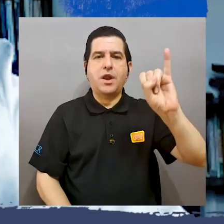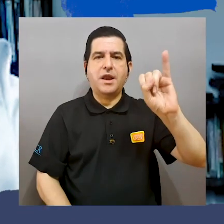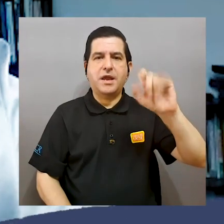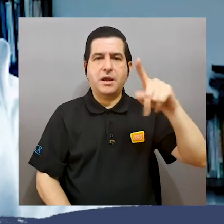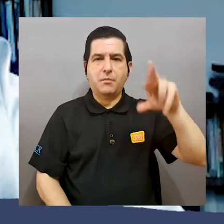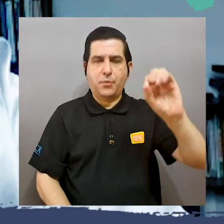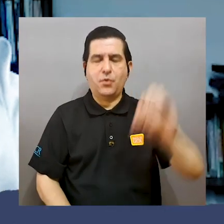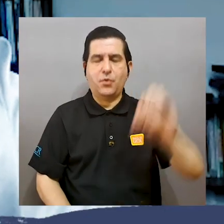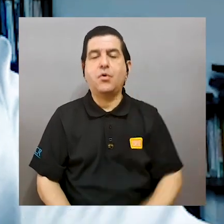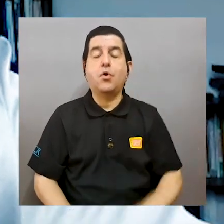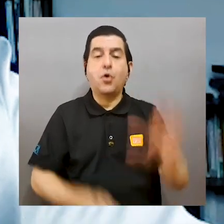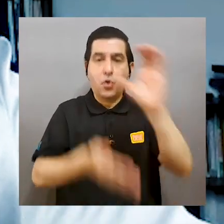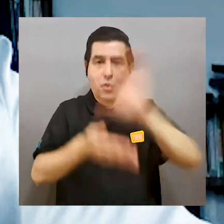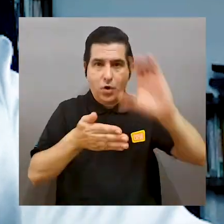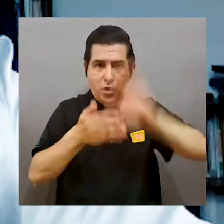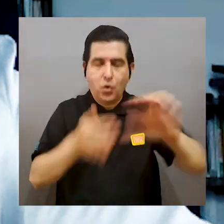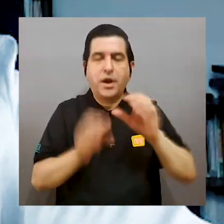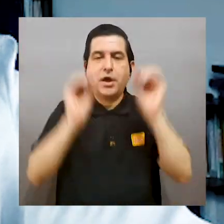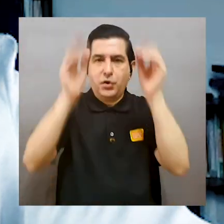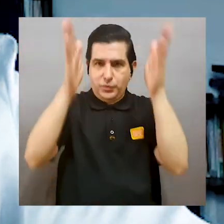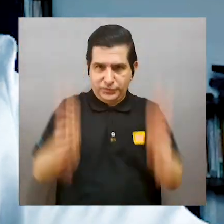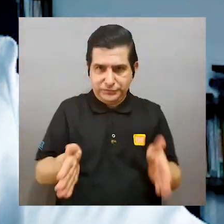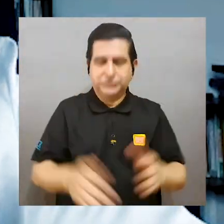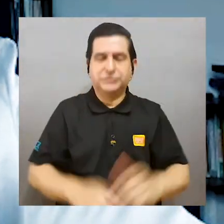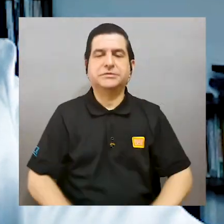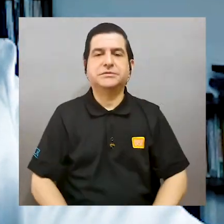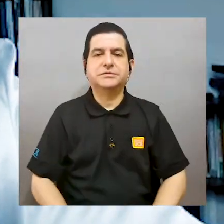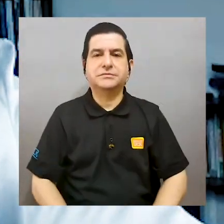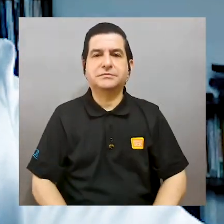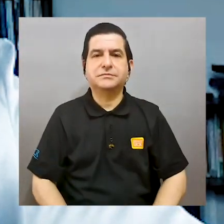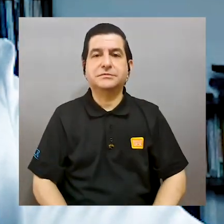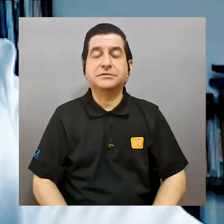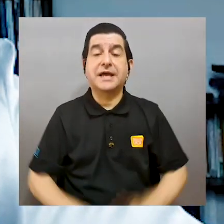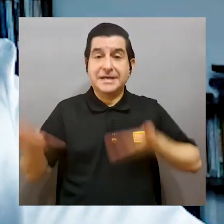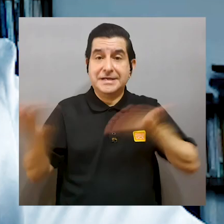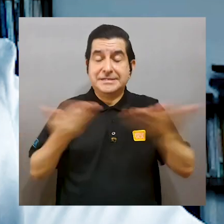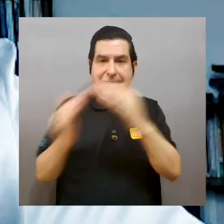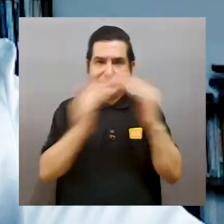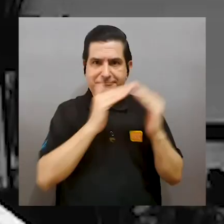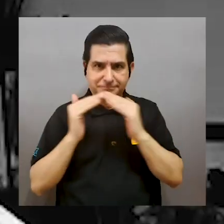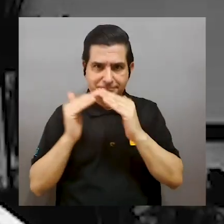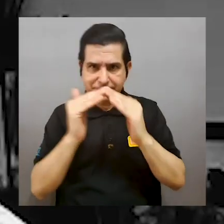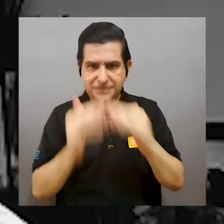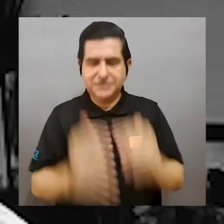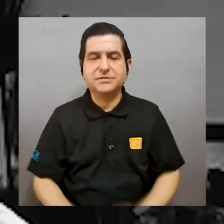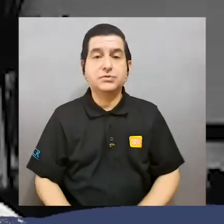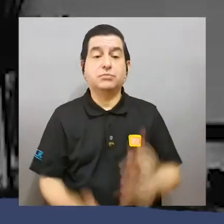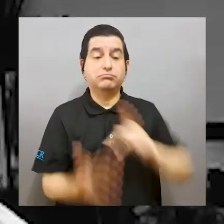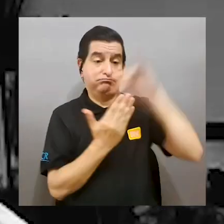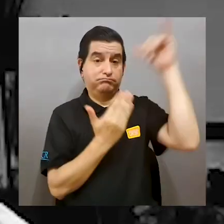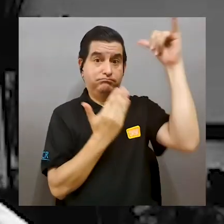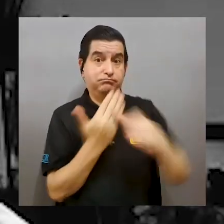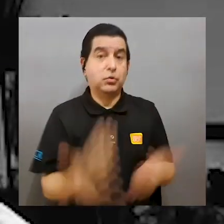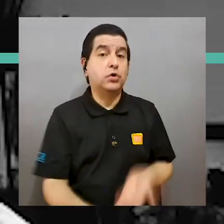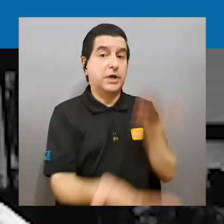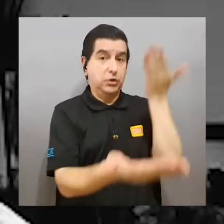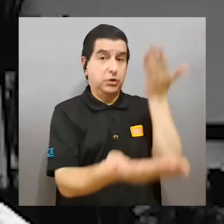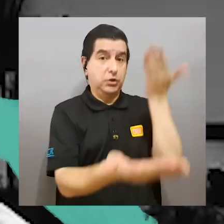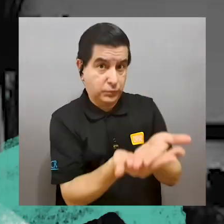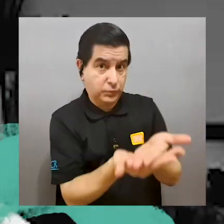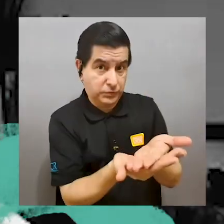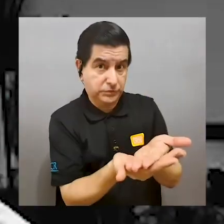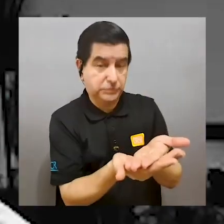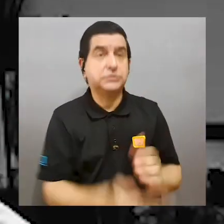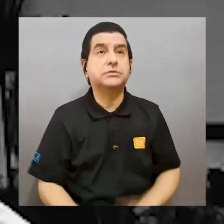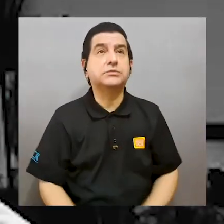Colegio para Profesores. Está Servicio Civil. Ese proyecto se